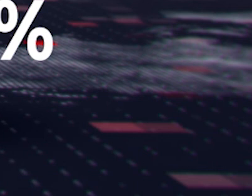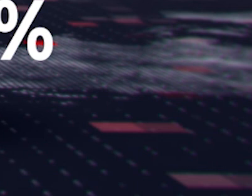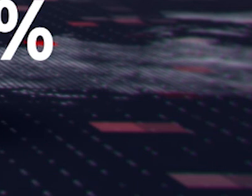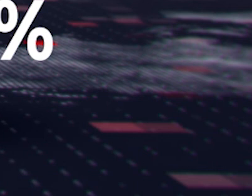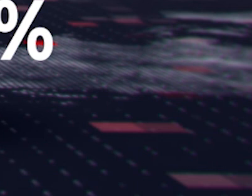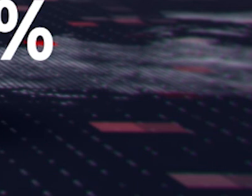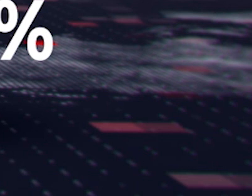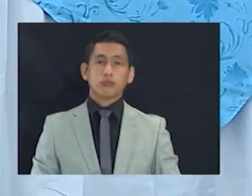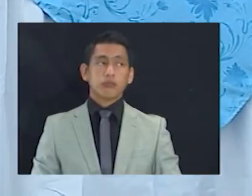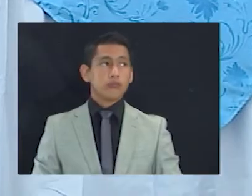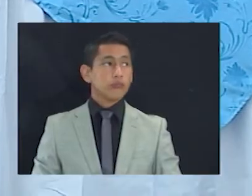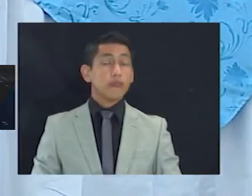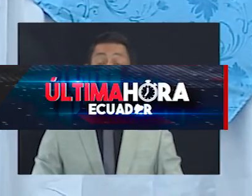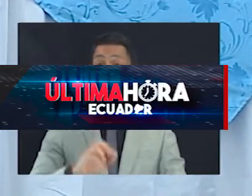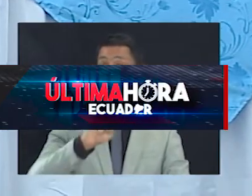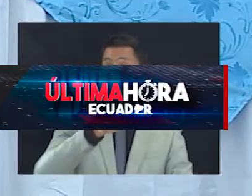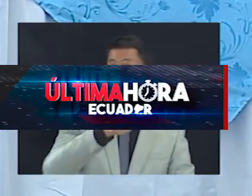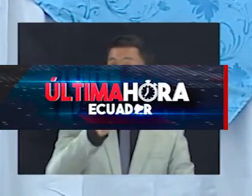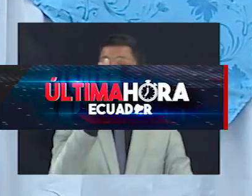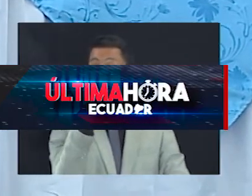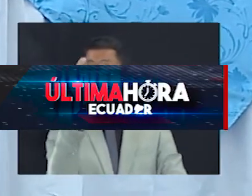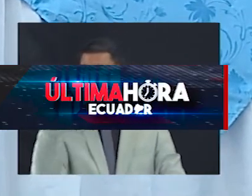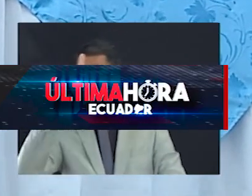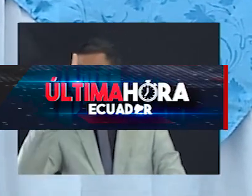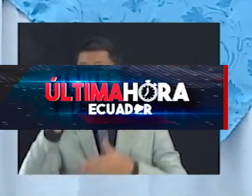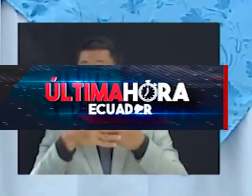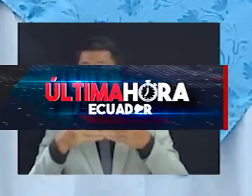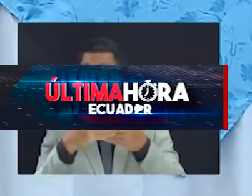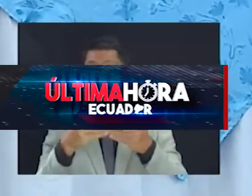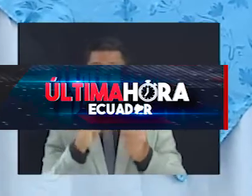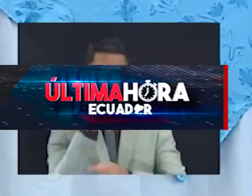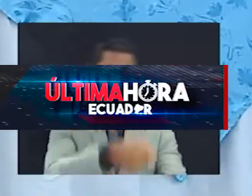laborales y operativos. 113 millones de dólares en 80 proyectos,